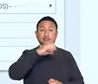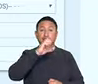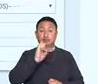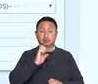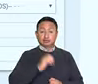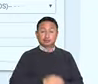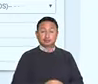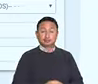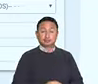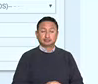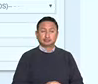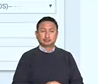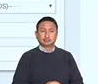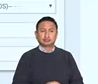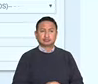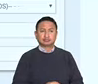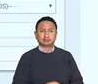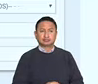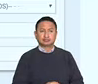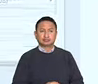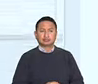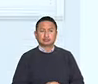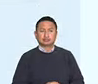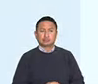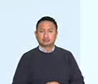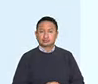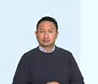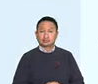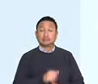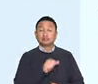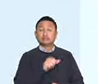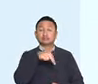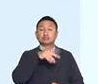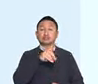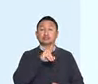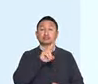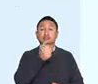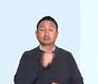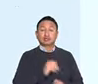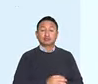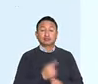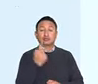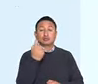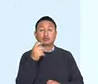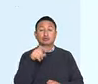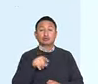Nacional Electoral, pues está Andrés Gushmer con el